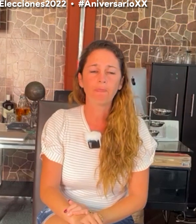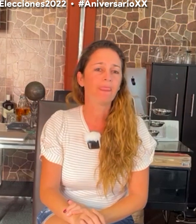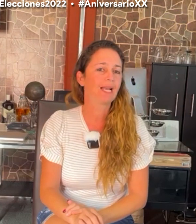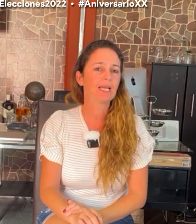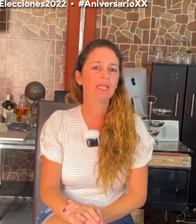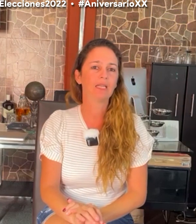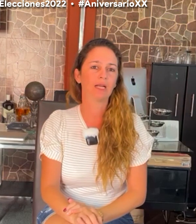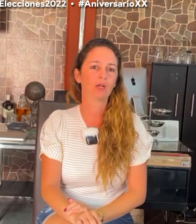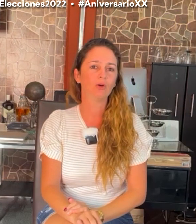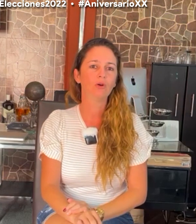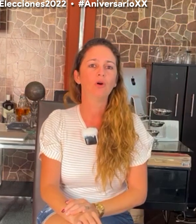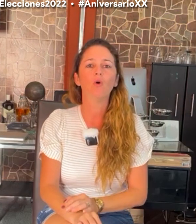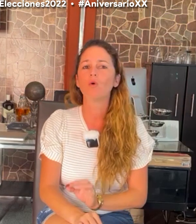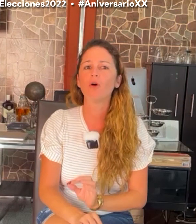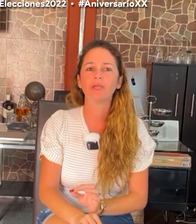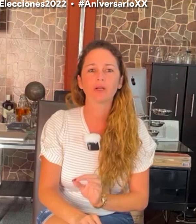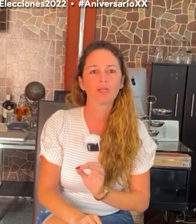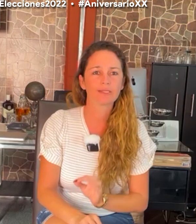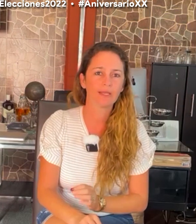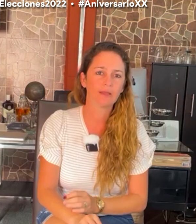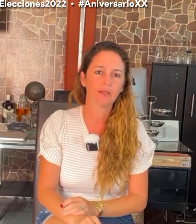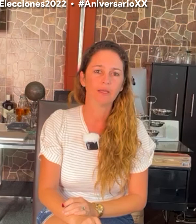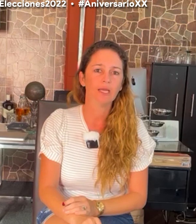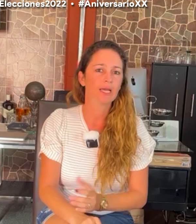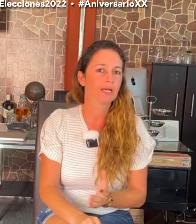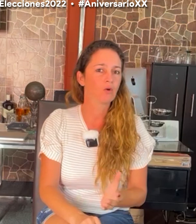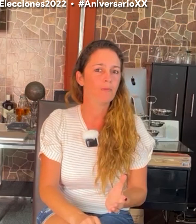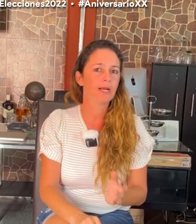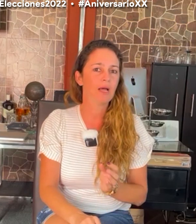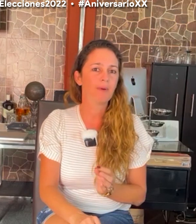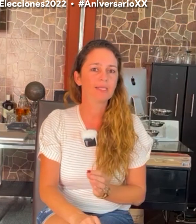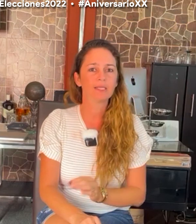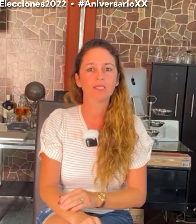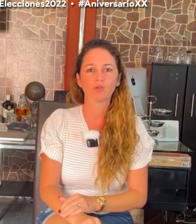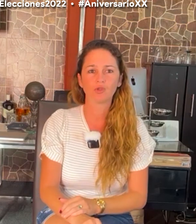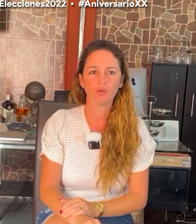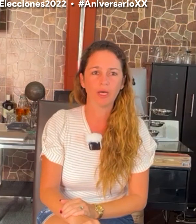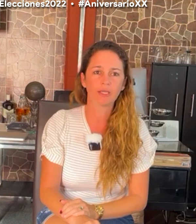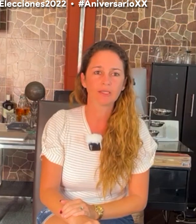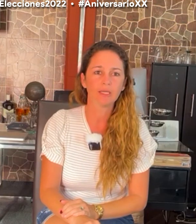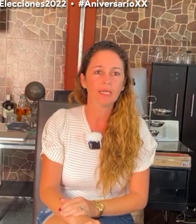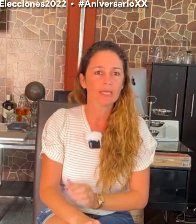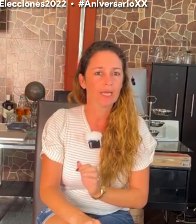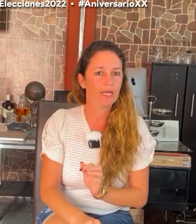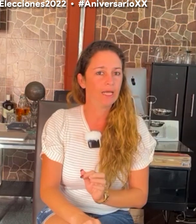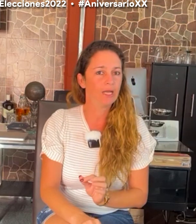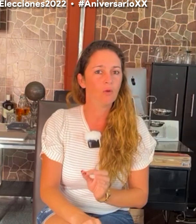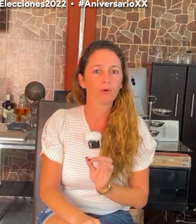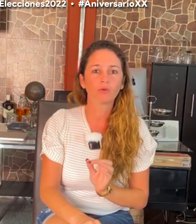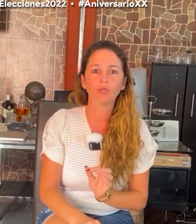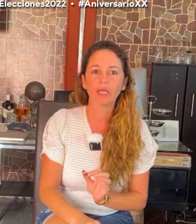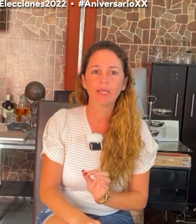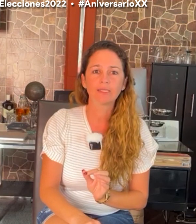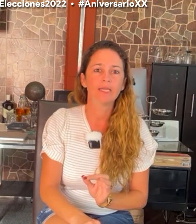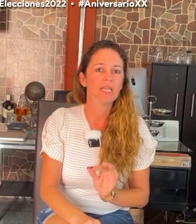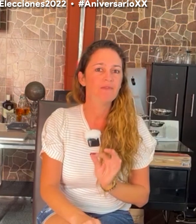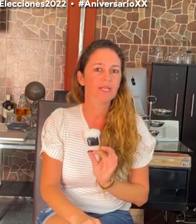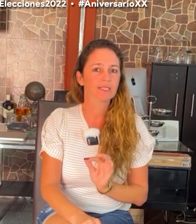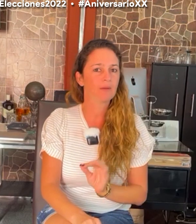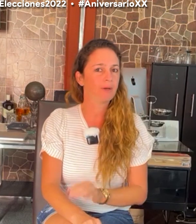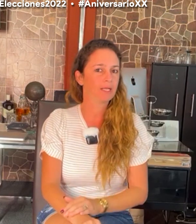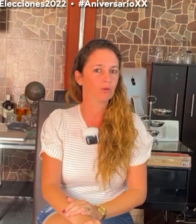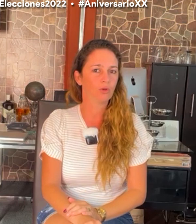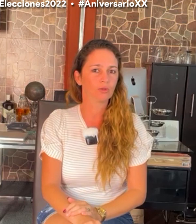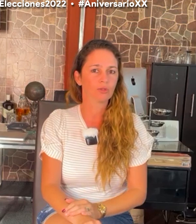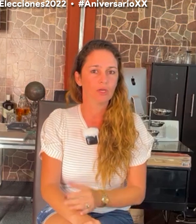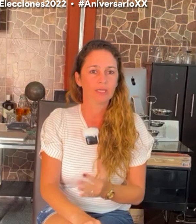pidió darle a quintana roo un gobierno decente que recupere la paz en sus ciudades que genere oportunidades y